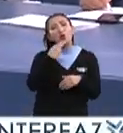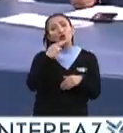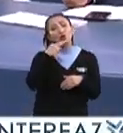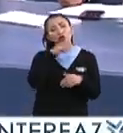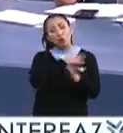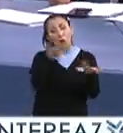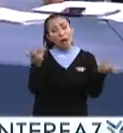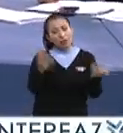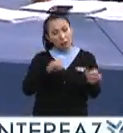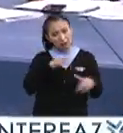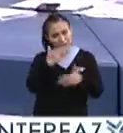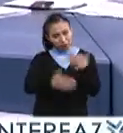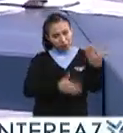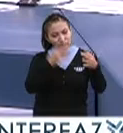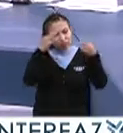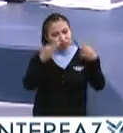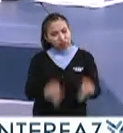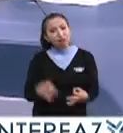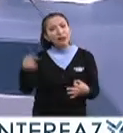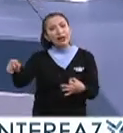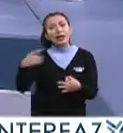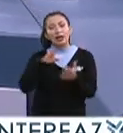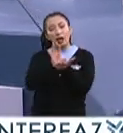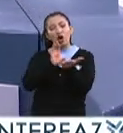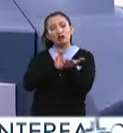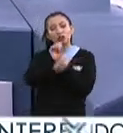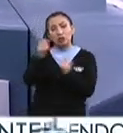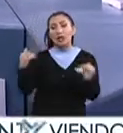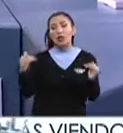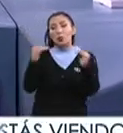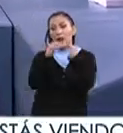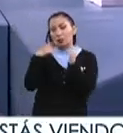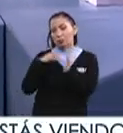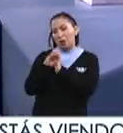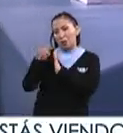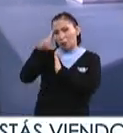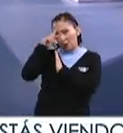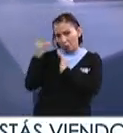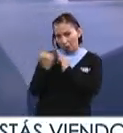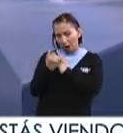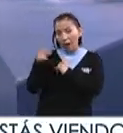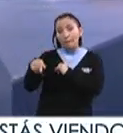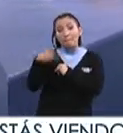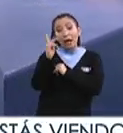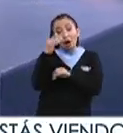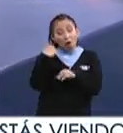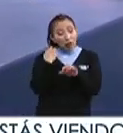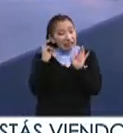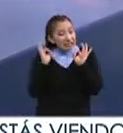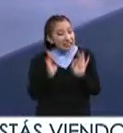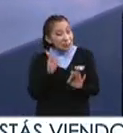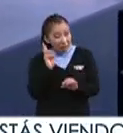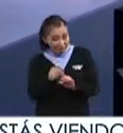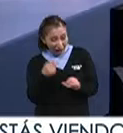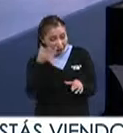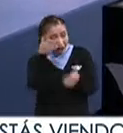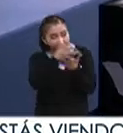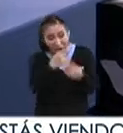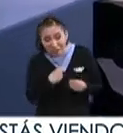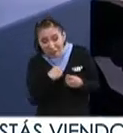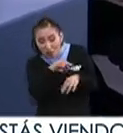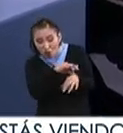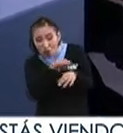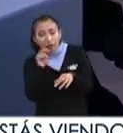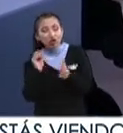de medidas de acción afirmativa y del principio constitucional de la paridad, como es el caso mexicano. Pero en la práctica las mujeres continúan